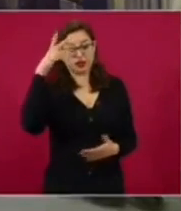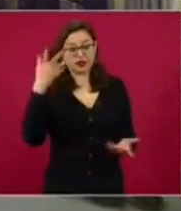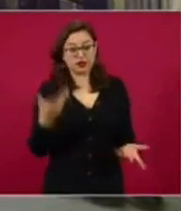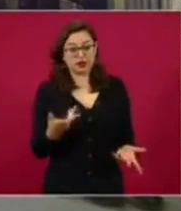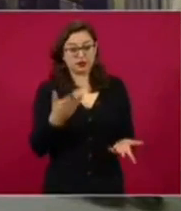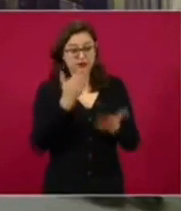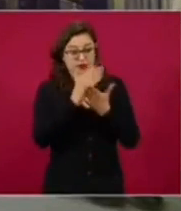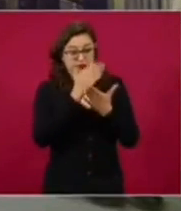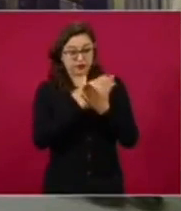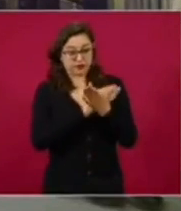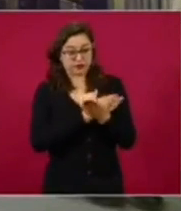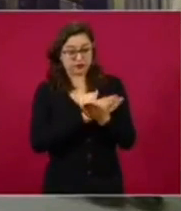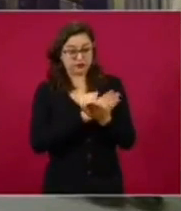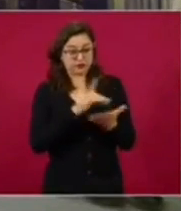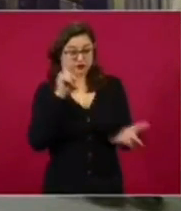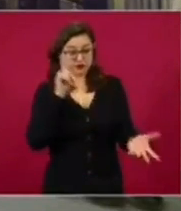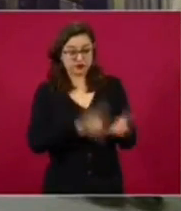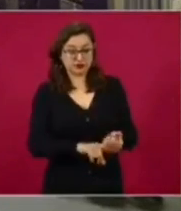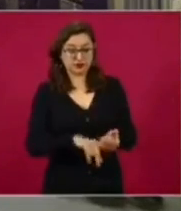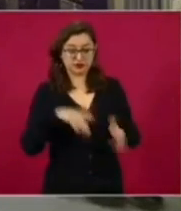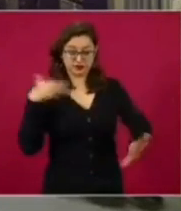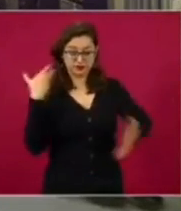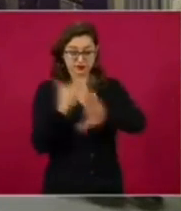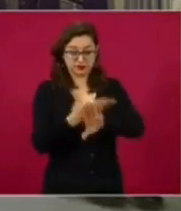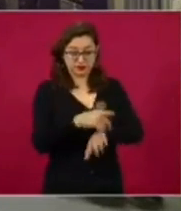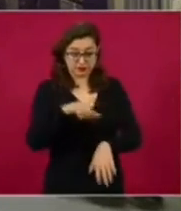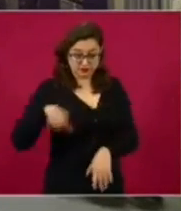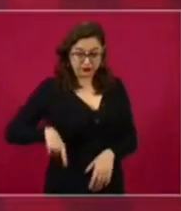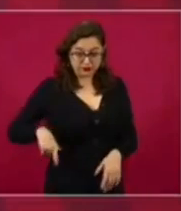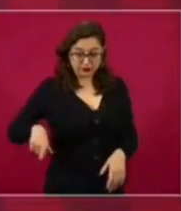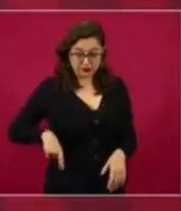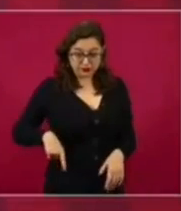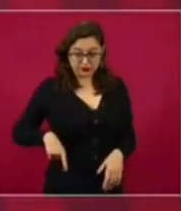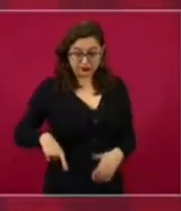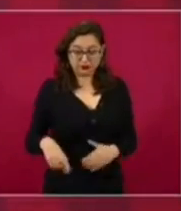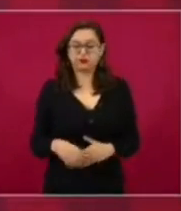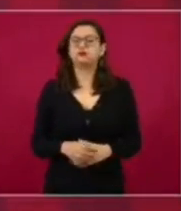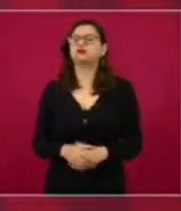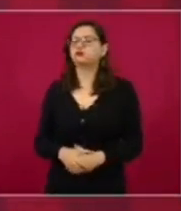guerra híbrida en contra del gobierno de la 4T? Sí, es